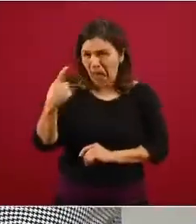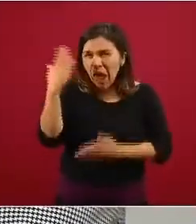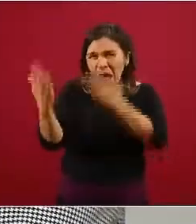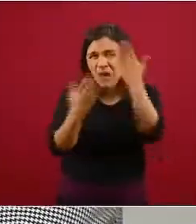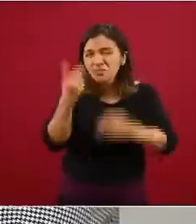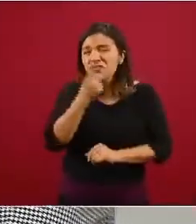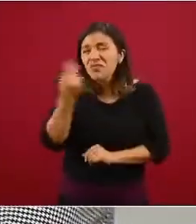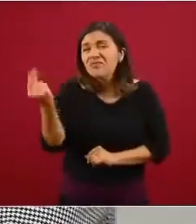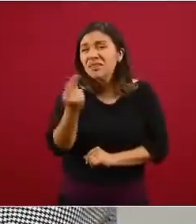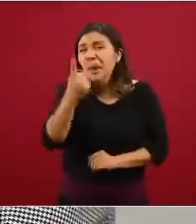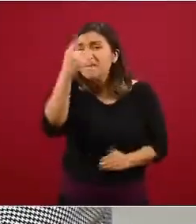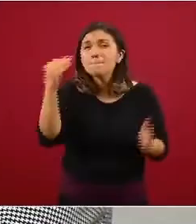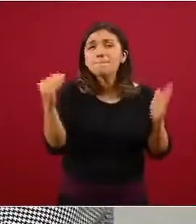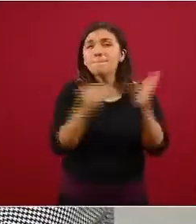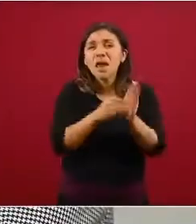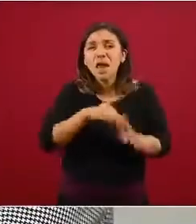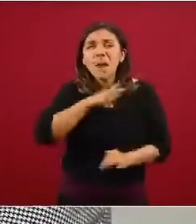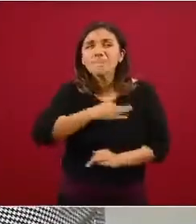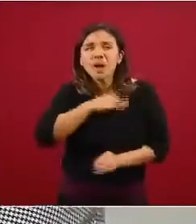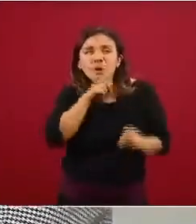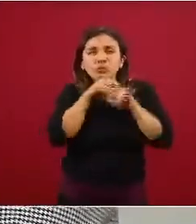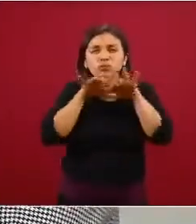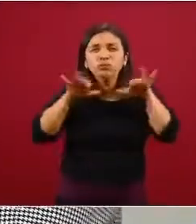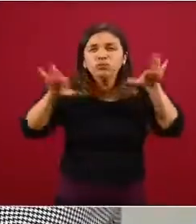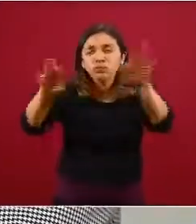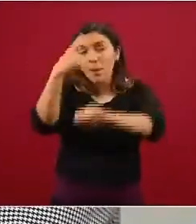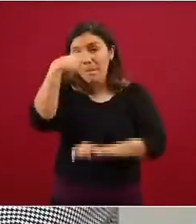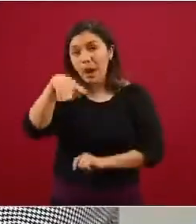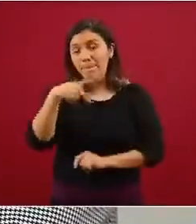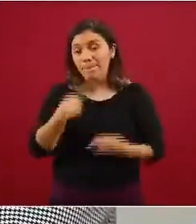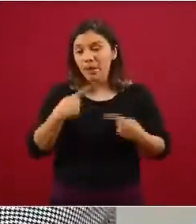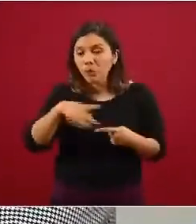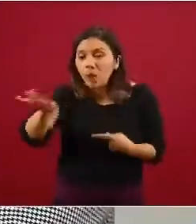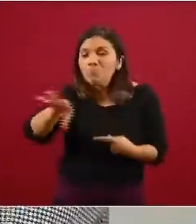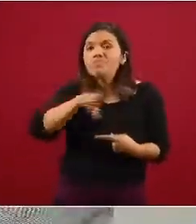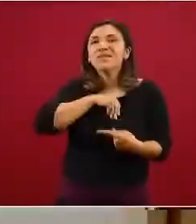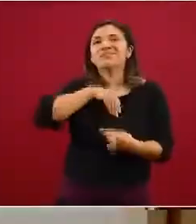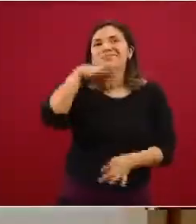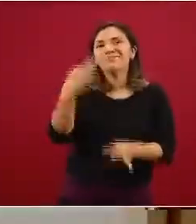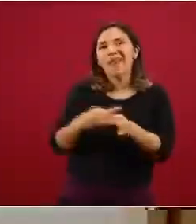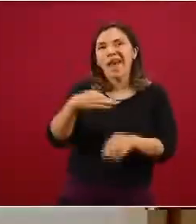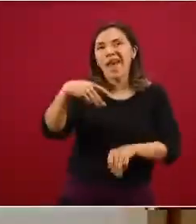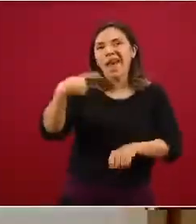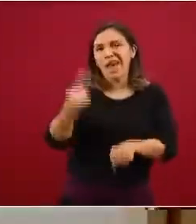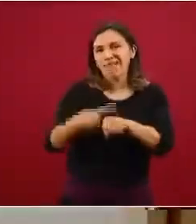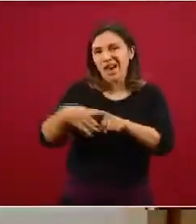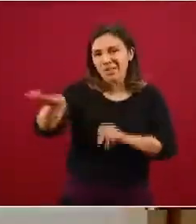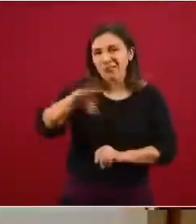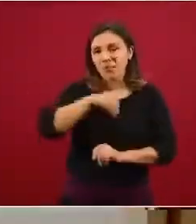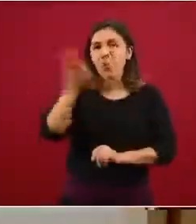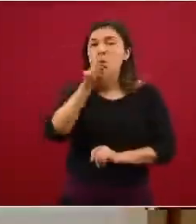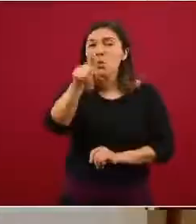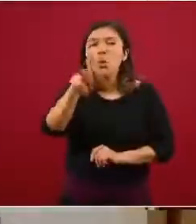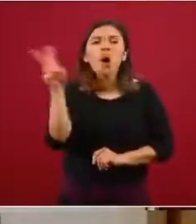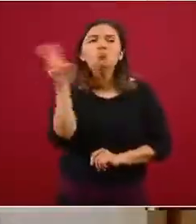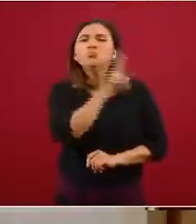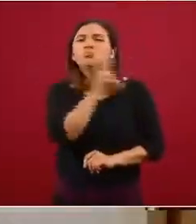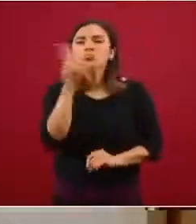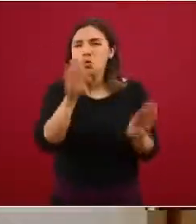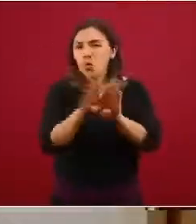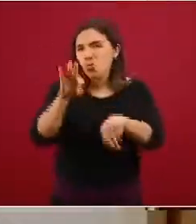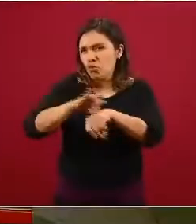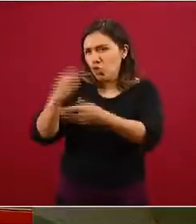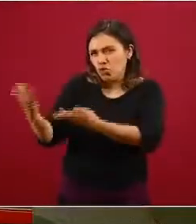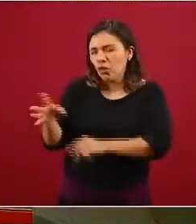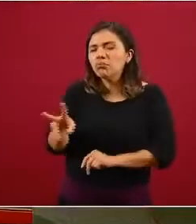necesitan 1000 partículas virales para que una persona se contagie. Cuando estamos respirando, así como el